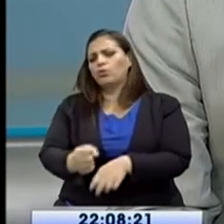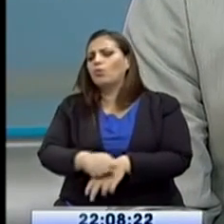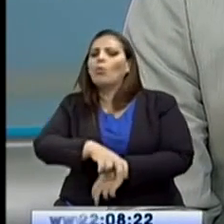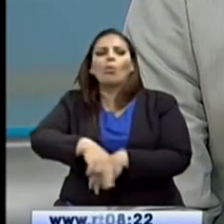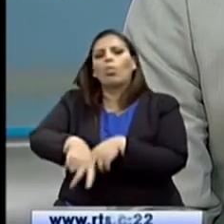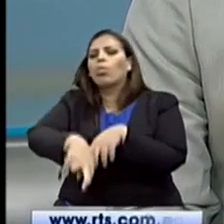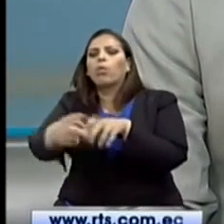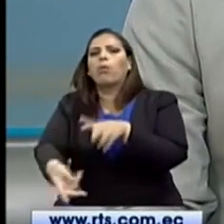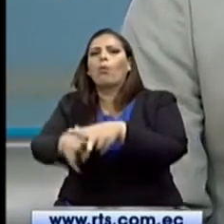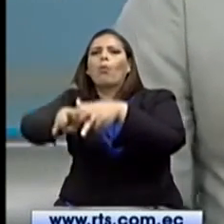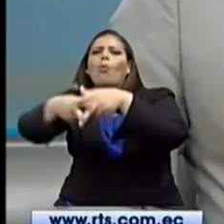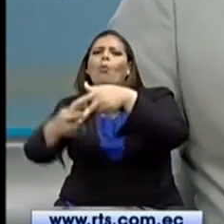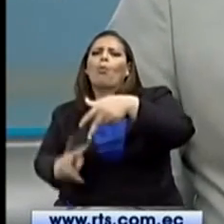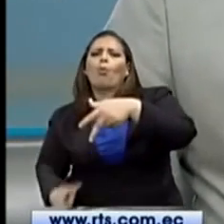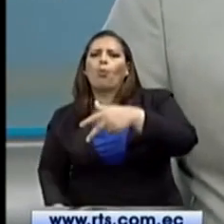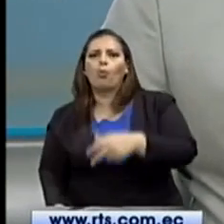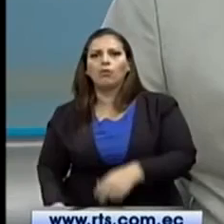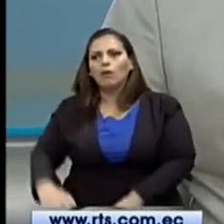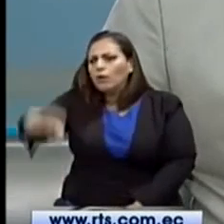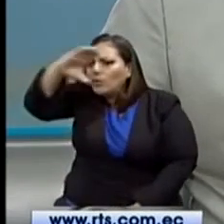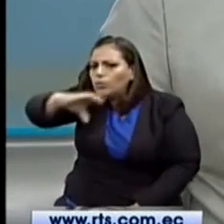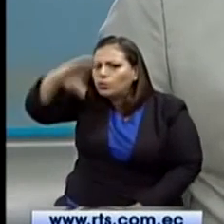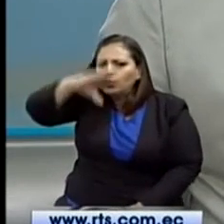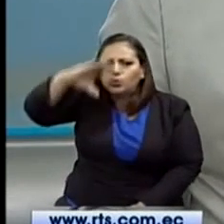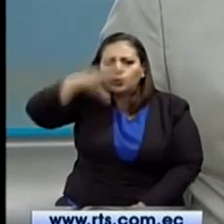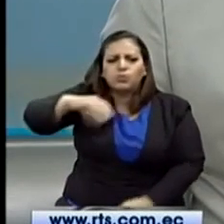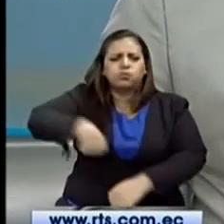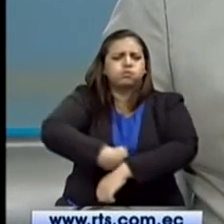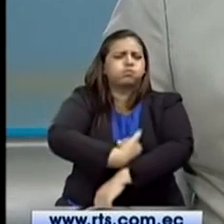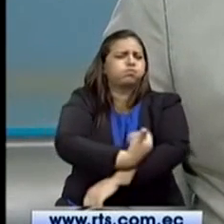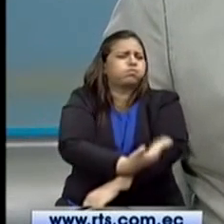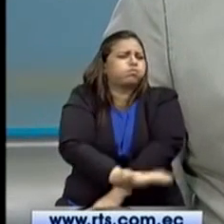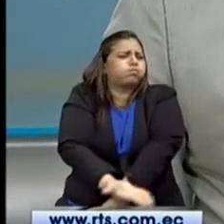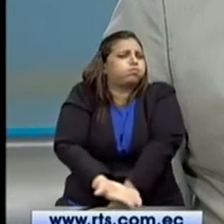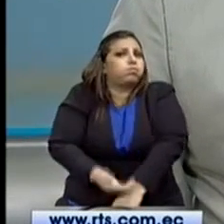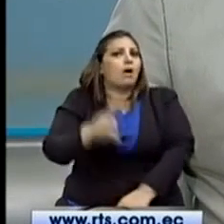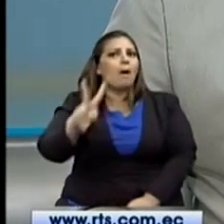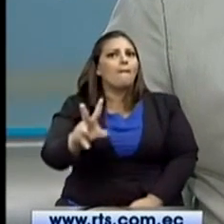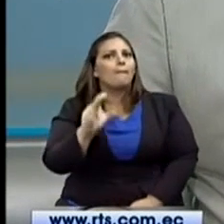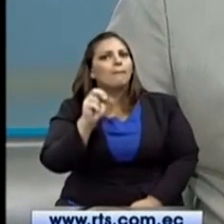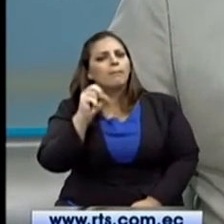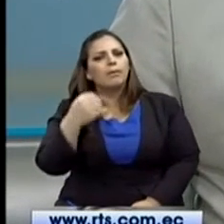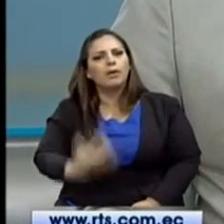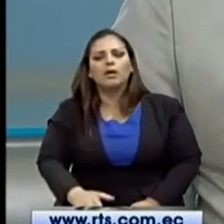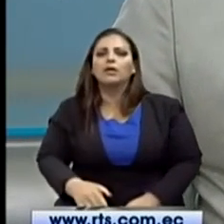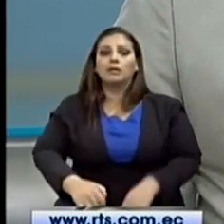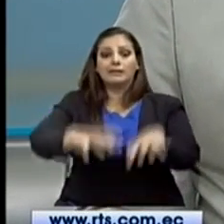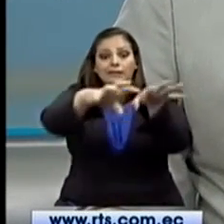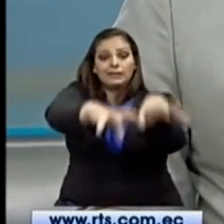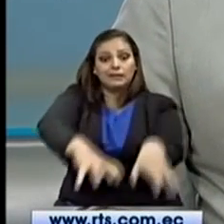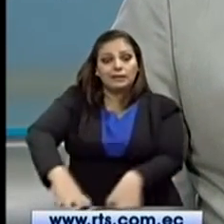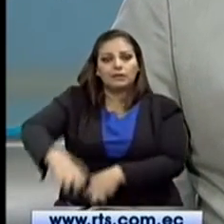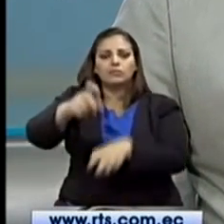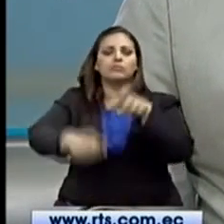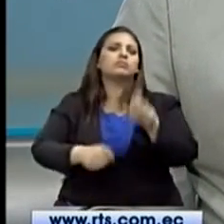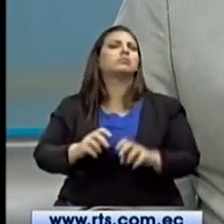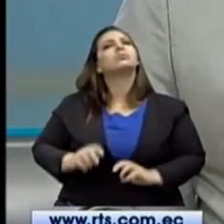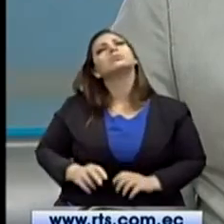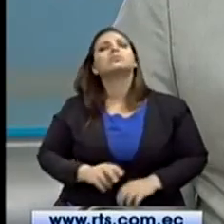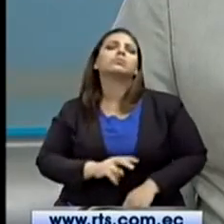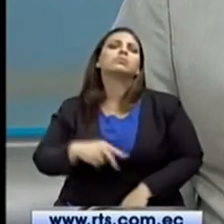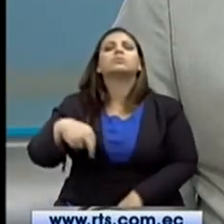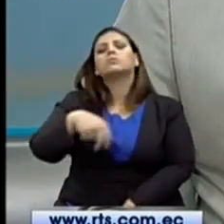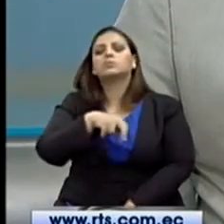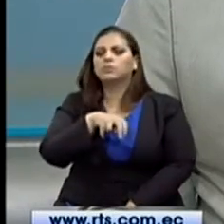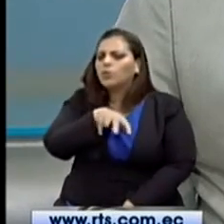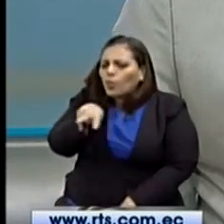zona distante del sitio donde se suscitó la tragedia. Ellos avisaron a los bomberos y la Policía Nacional, que se encargaron de evacuar el pequeño cuerpo